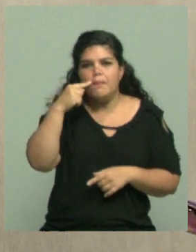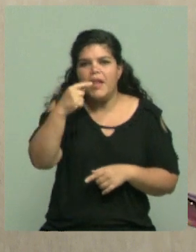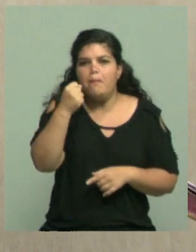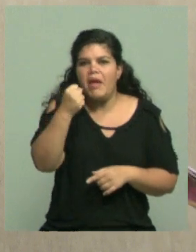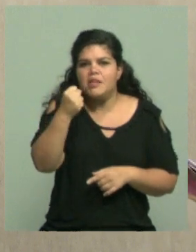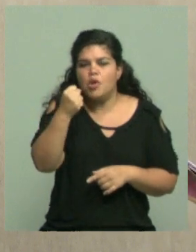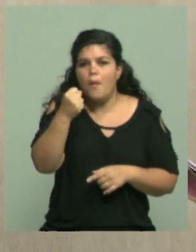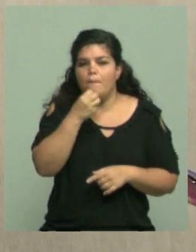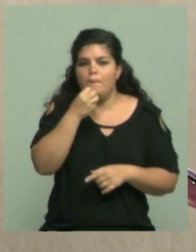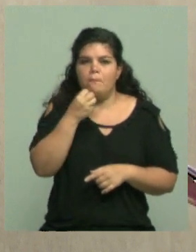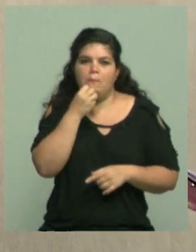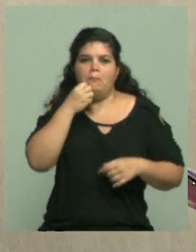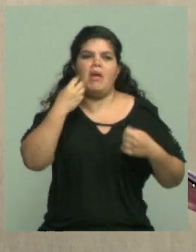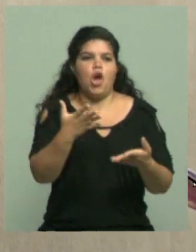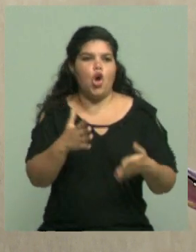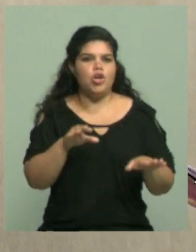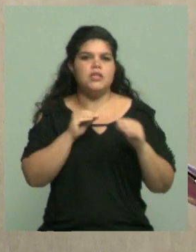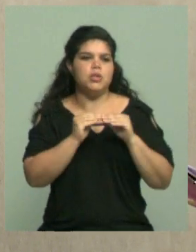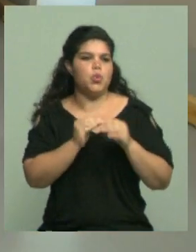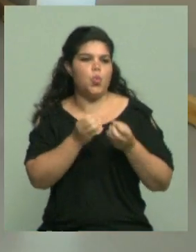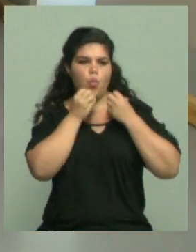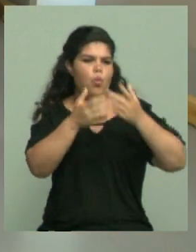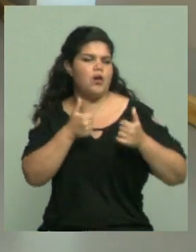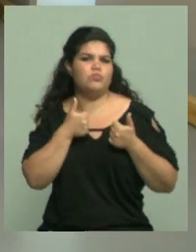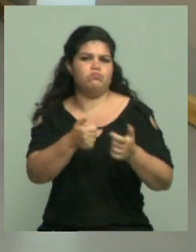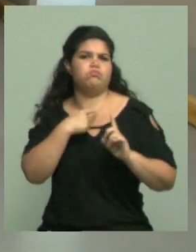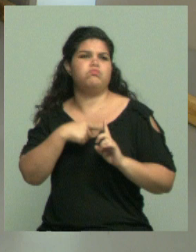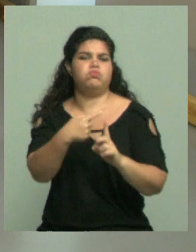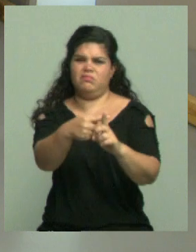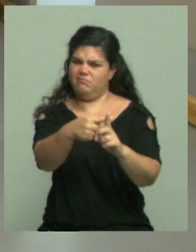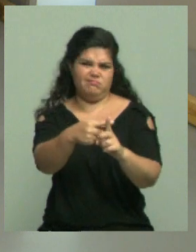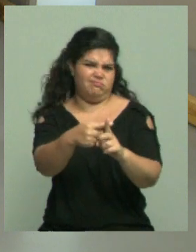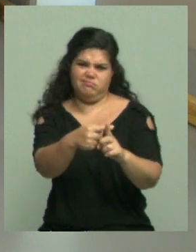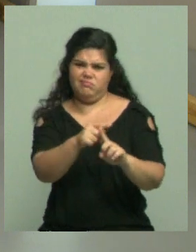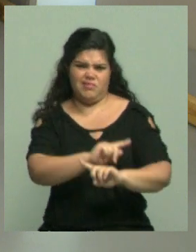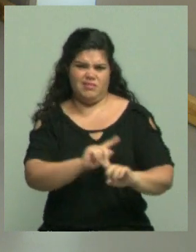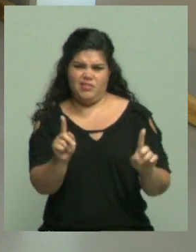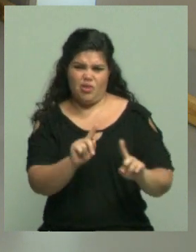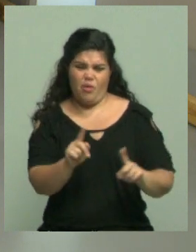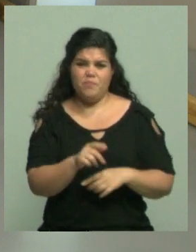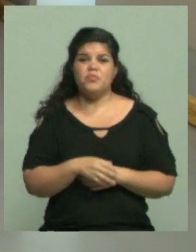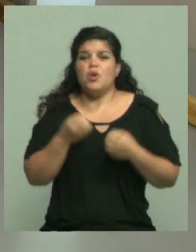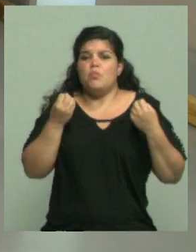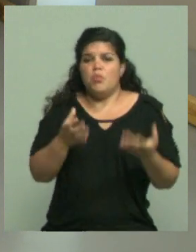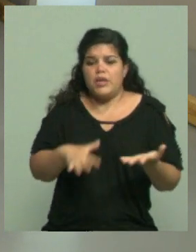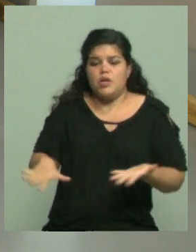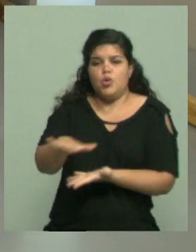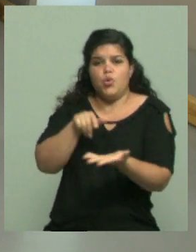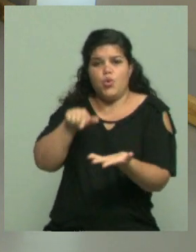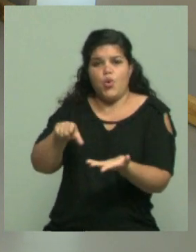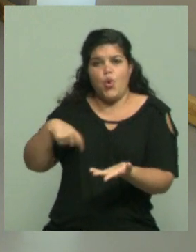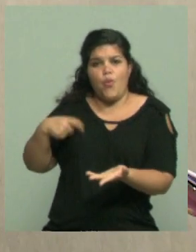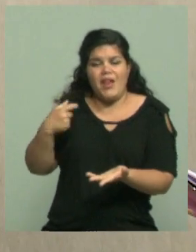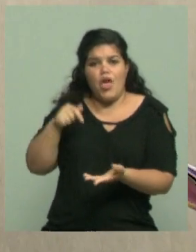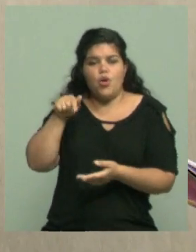la situación. No. ¿No es cierto? Más, como le vuelvo a decir, está confirmado que el jubilado ha perdido un 60% de poder adquisitivo frente